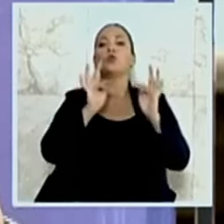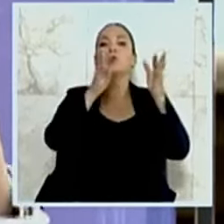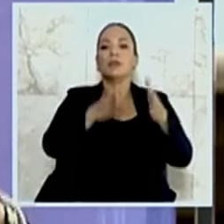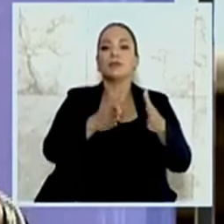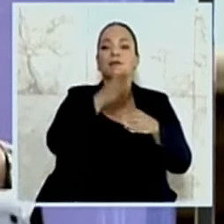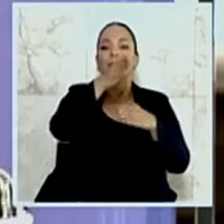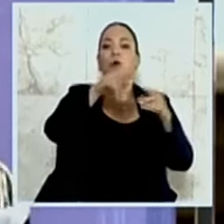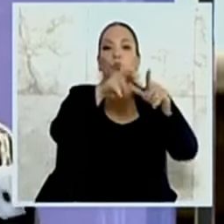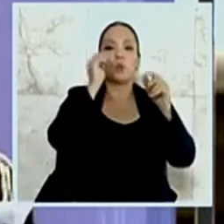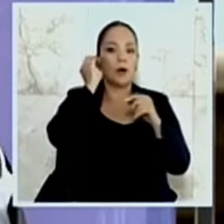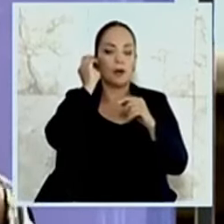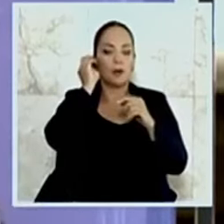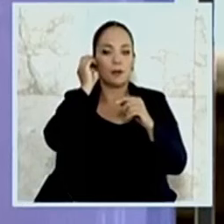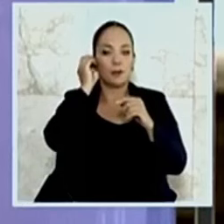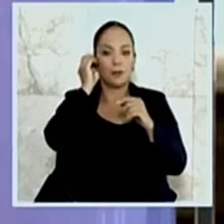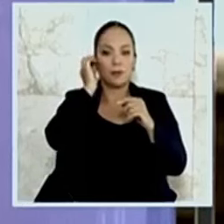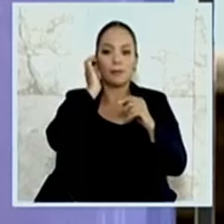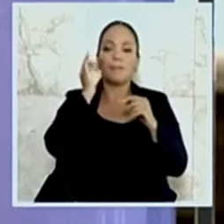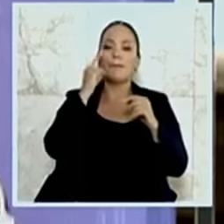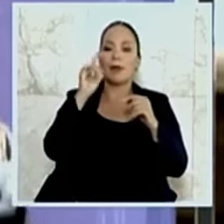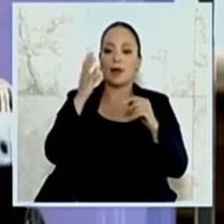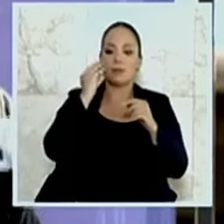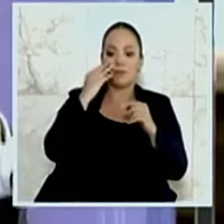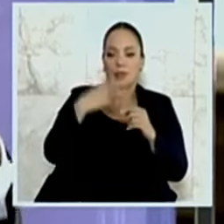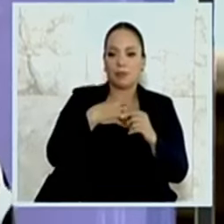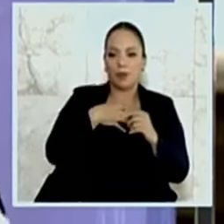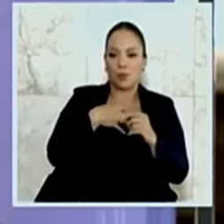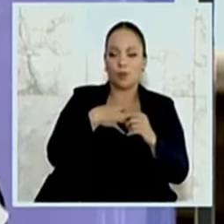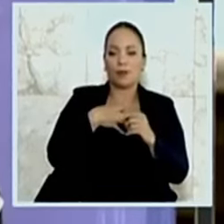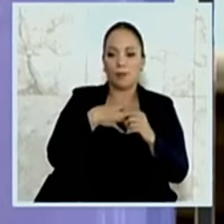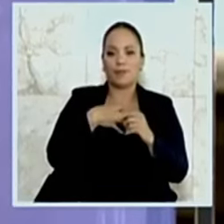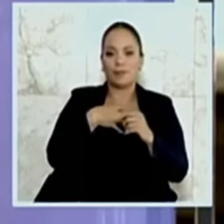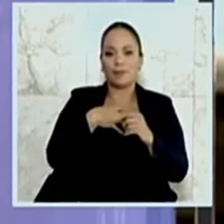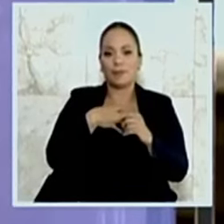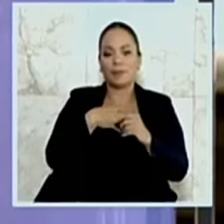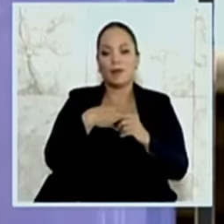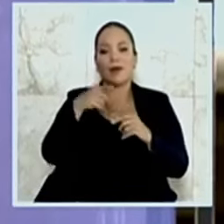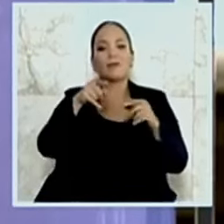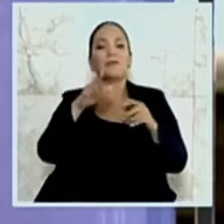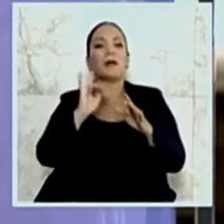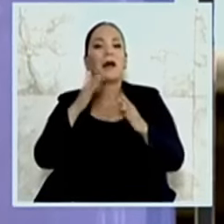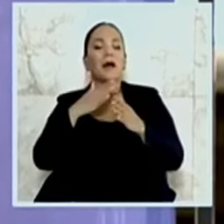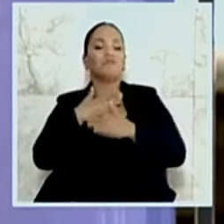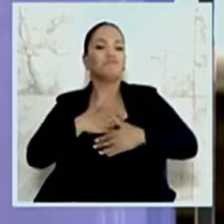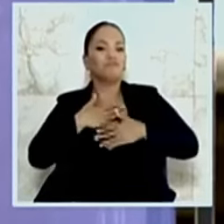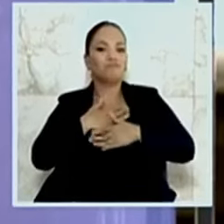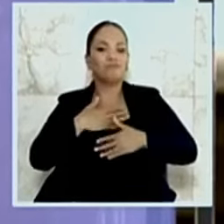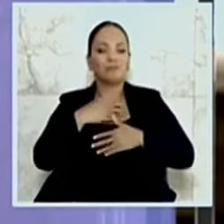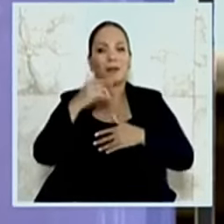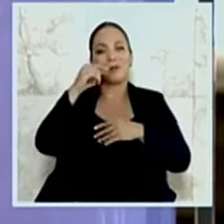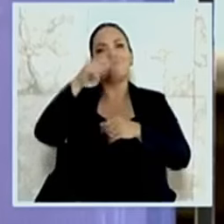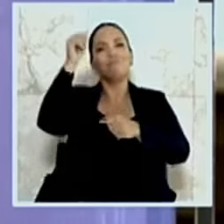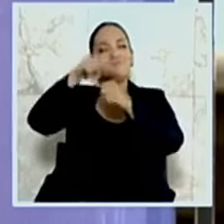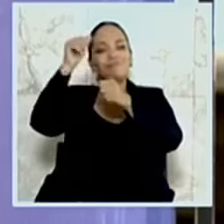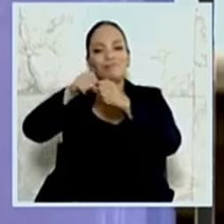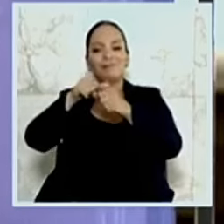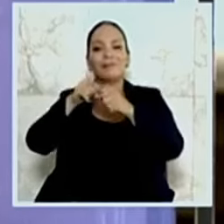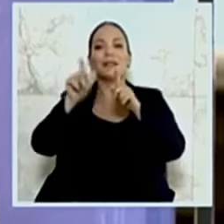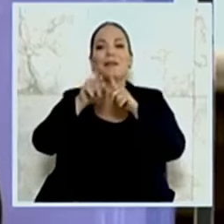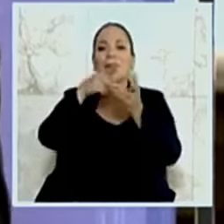entender o tiene que darse cuenta que el turismo es un ecosistema. El turista va a un lugar a tener